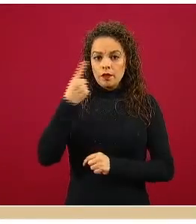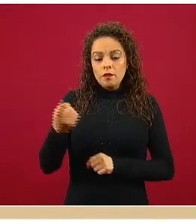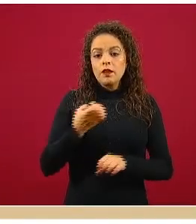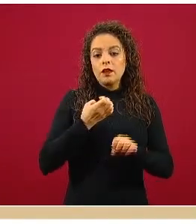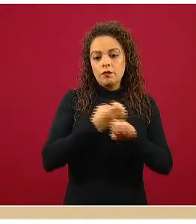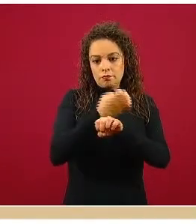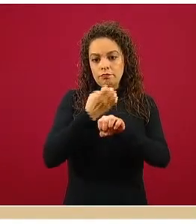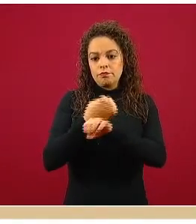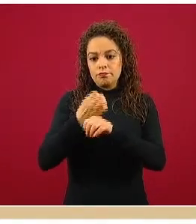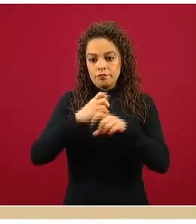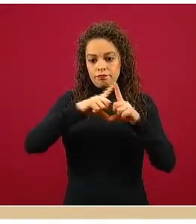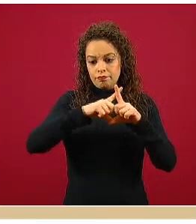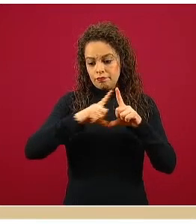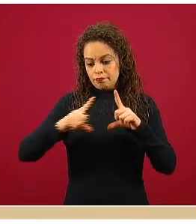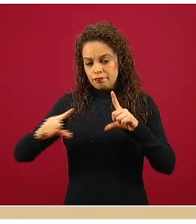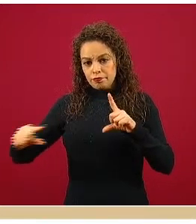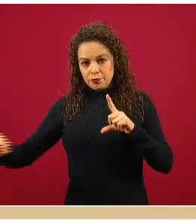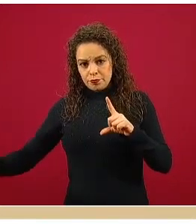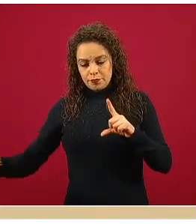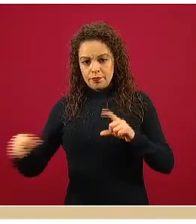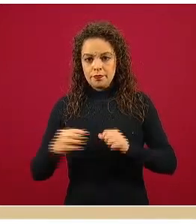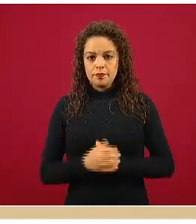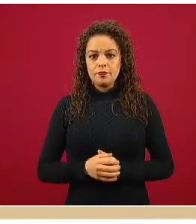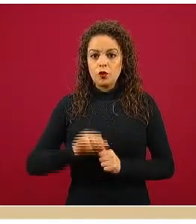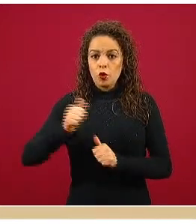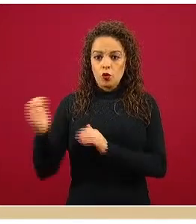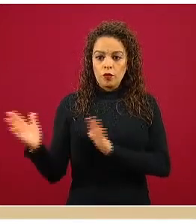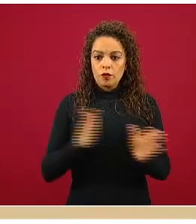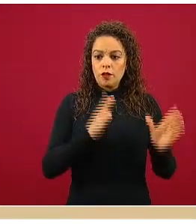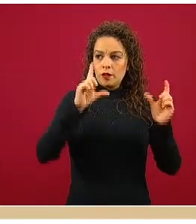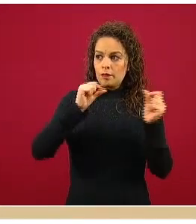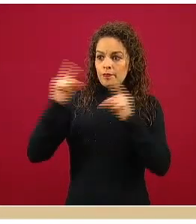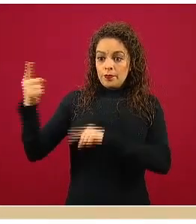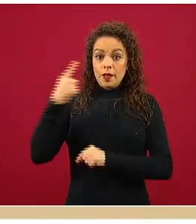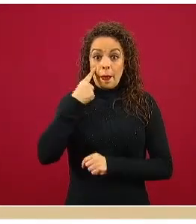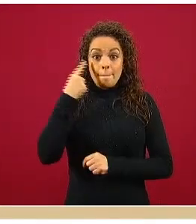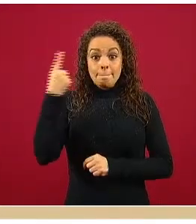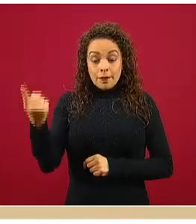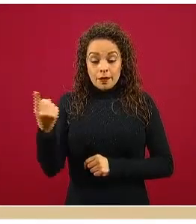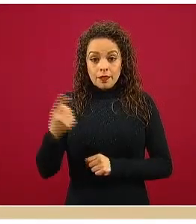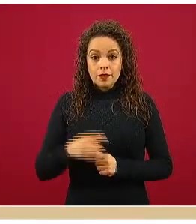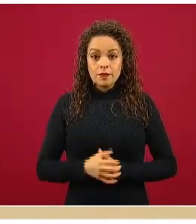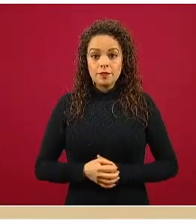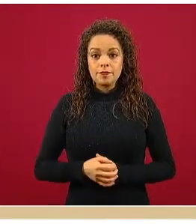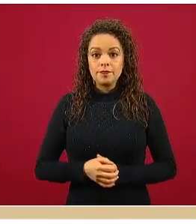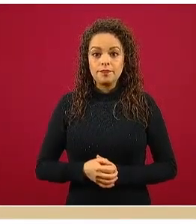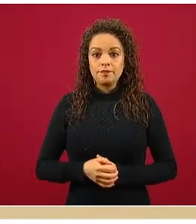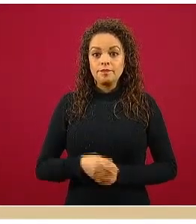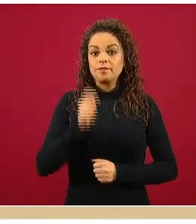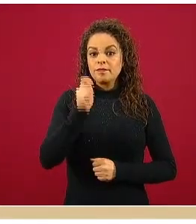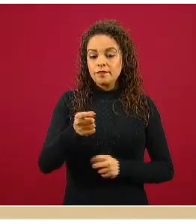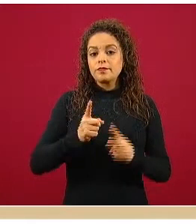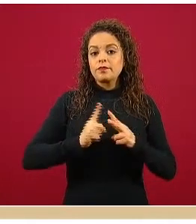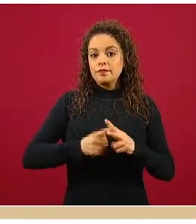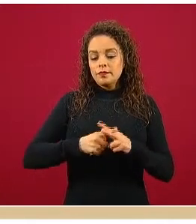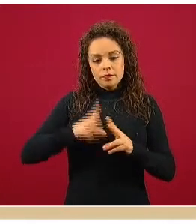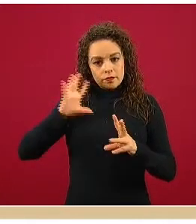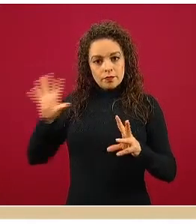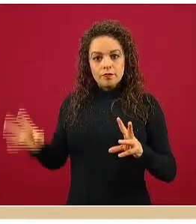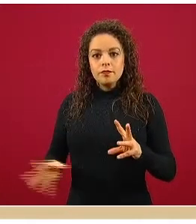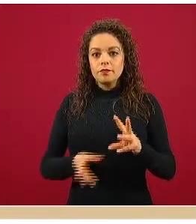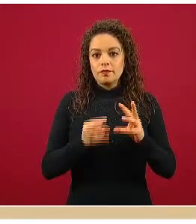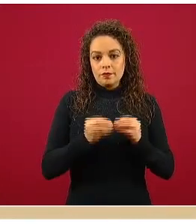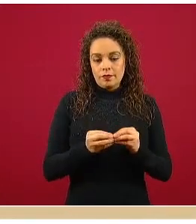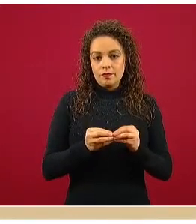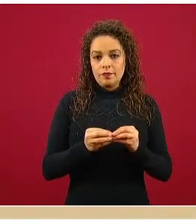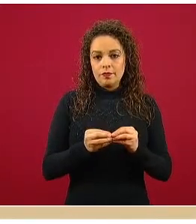federativa y en forma descendente. En la siguiente sí veremos ahora la tasa de incidencia acumulada que